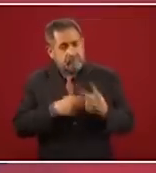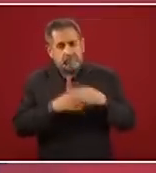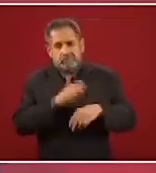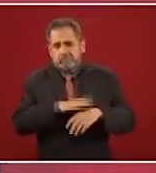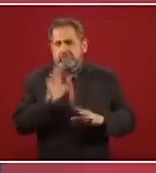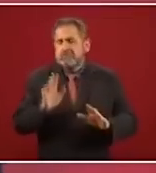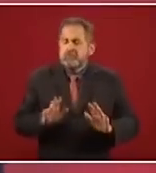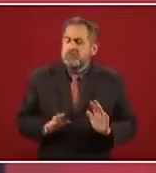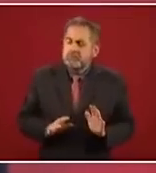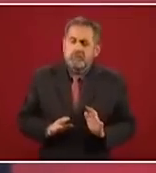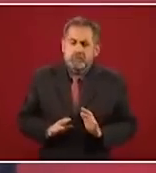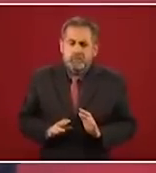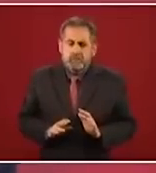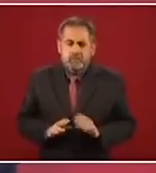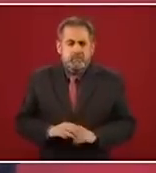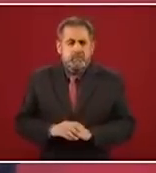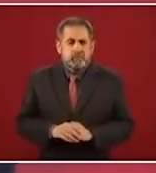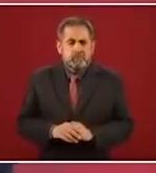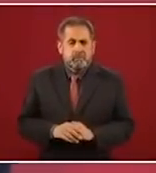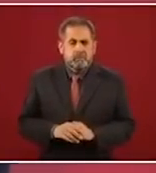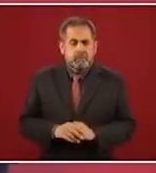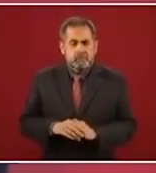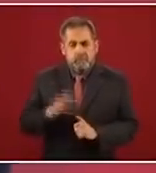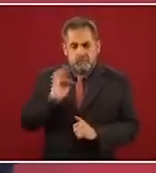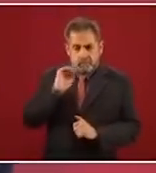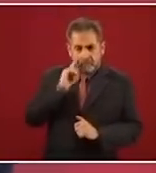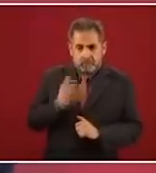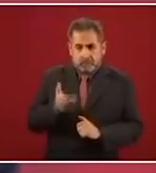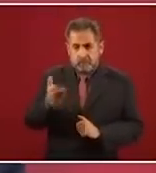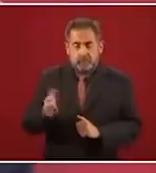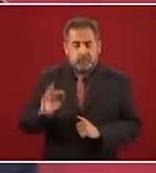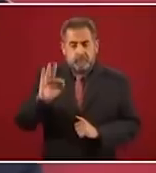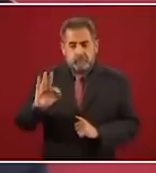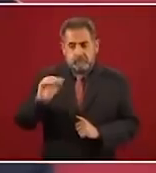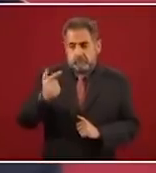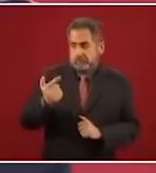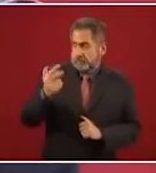pero si ustedes le piden a la Fiscalía